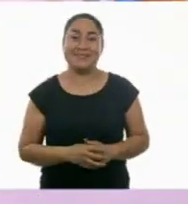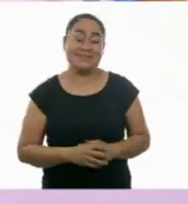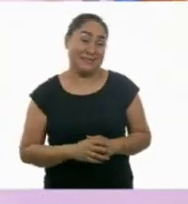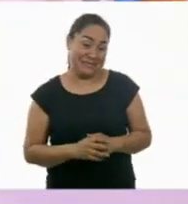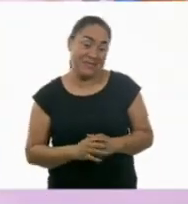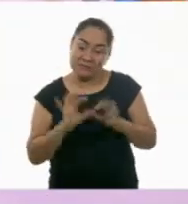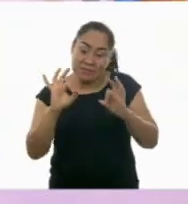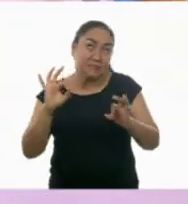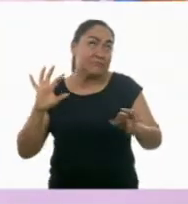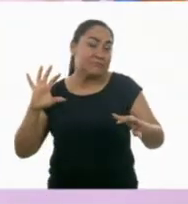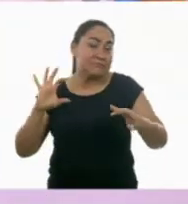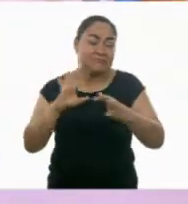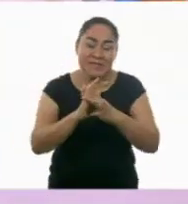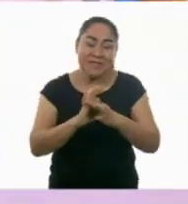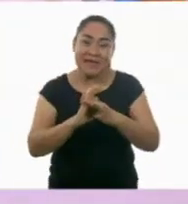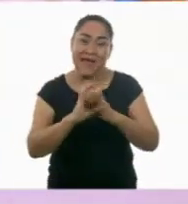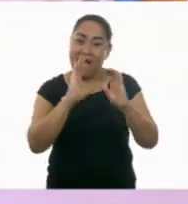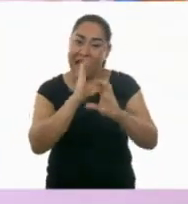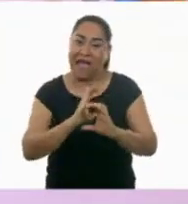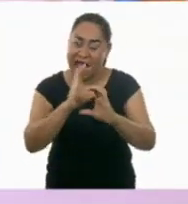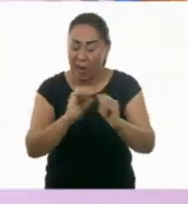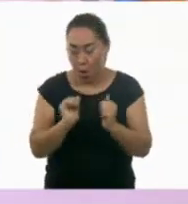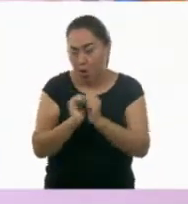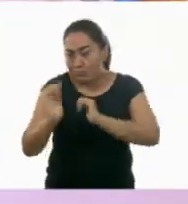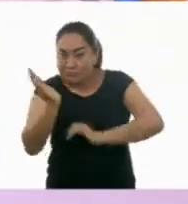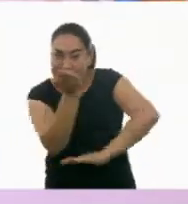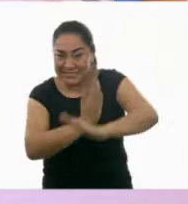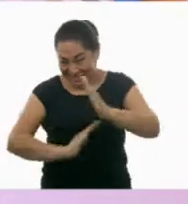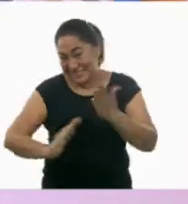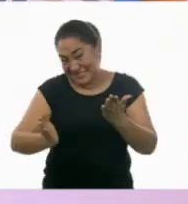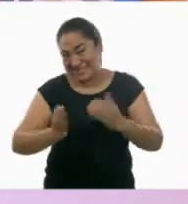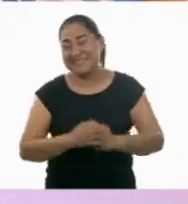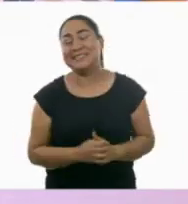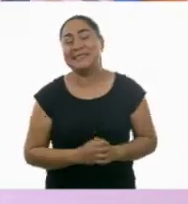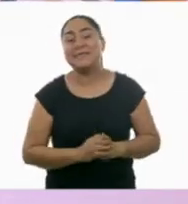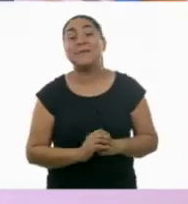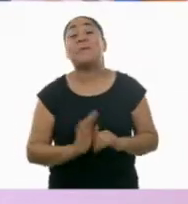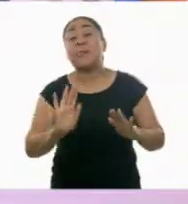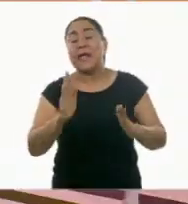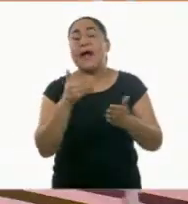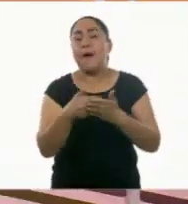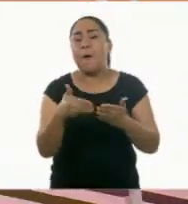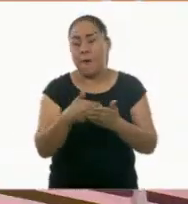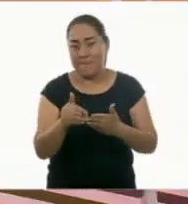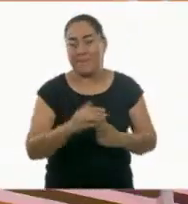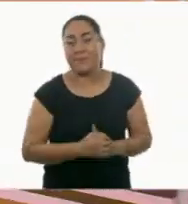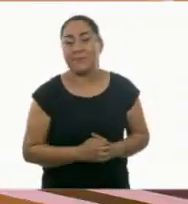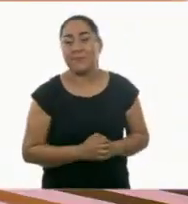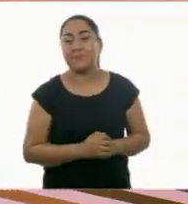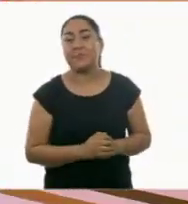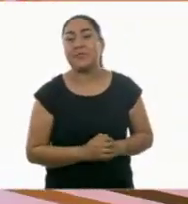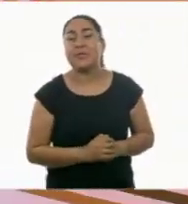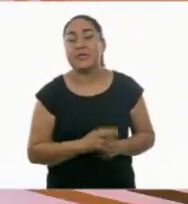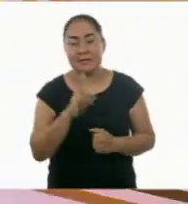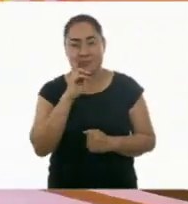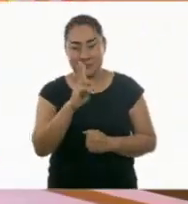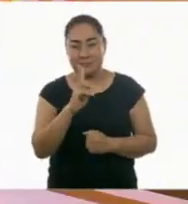para no desentonar, ¿verdad? Para no desentonar, claro. Muy bien. Entonces vamos a ver la letra de la canción,